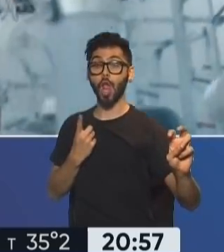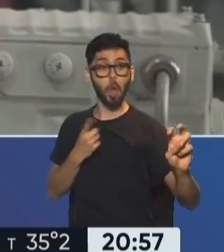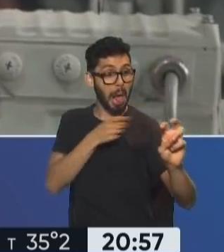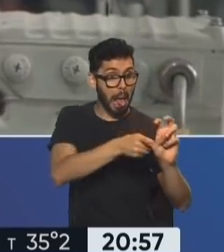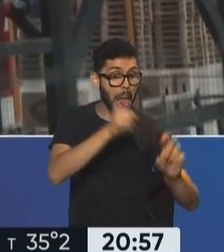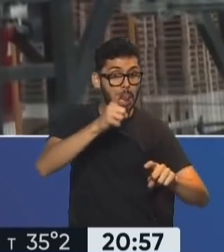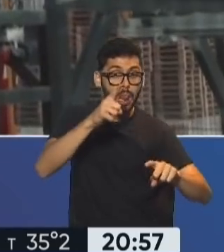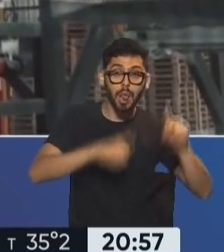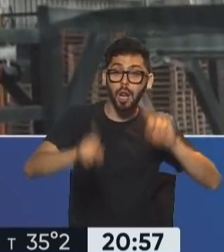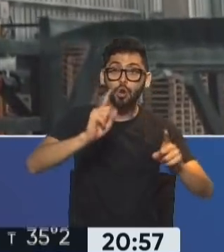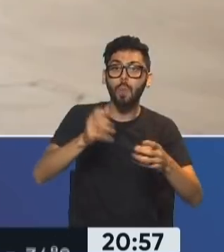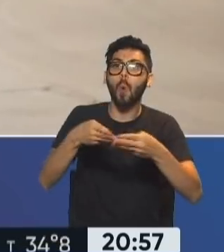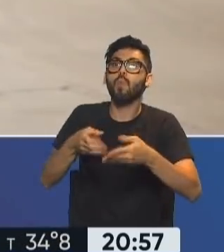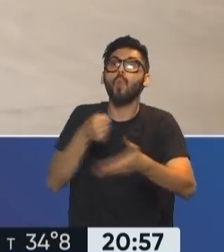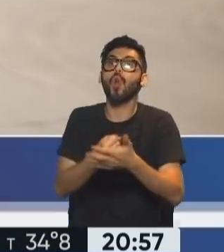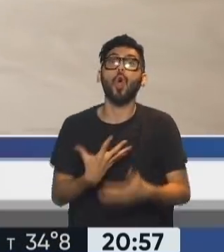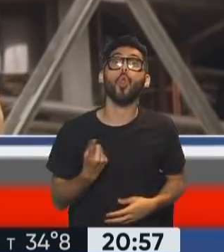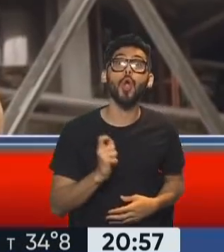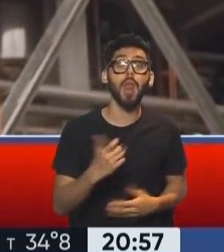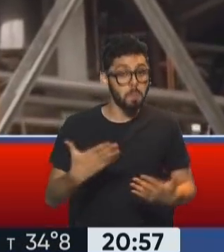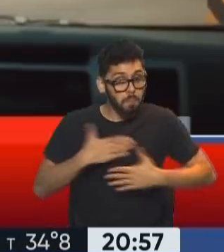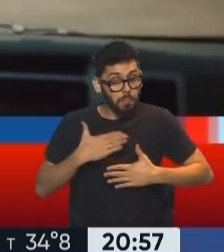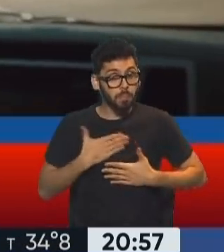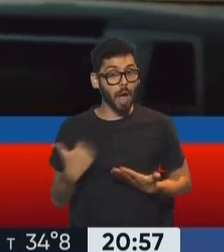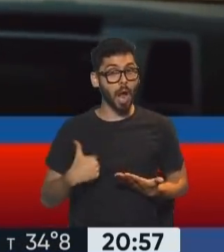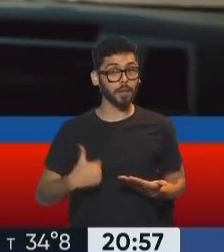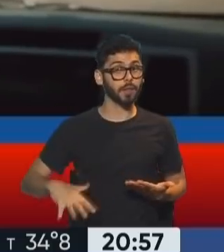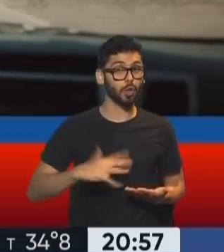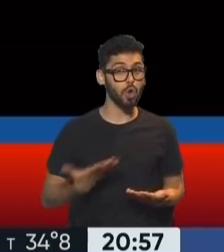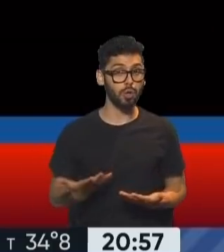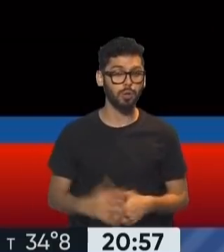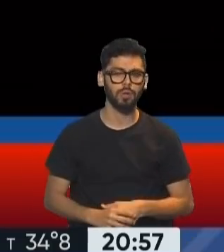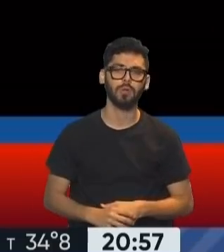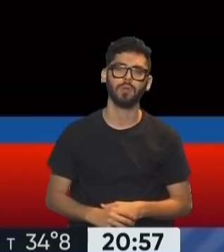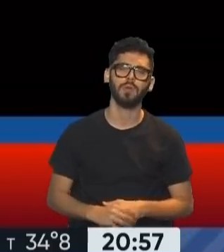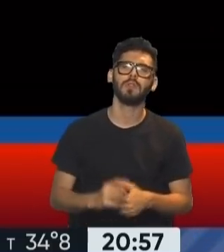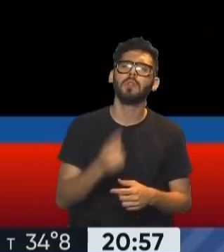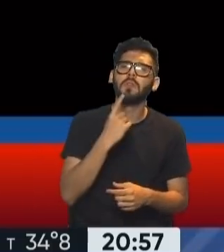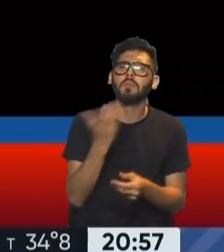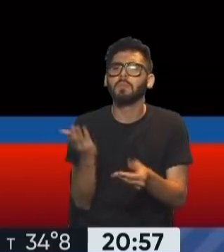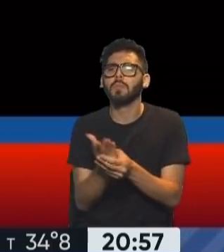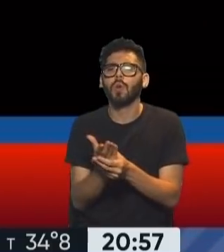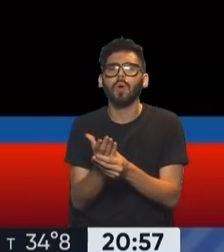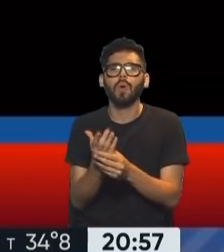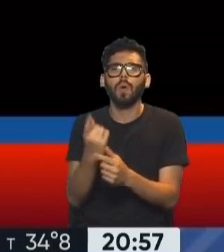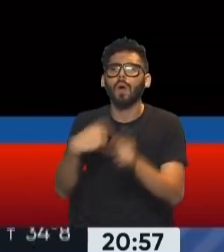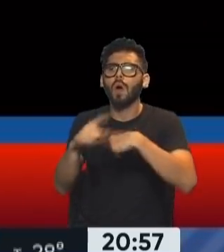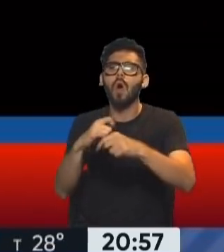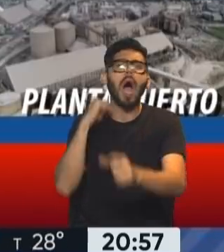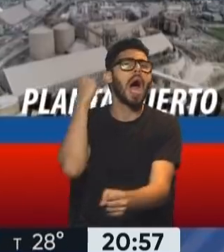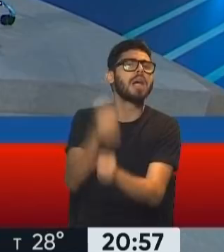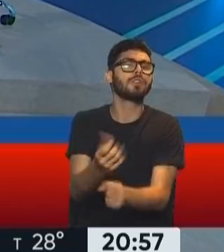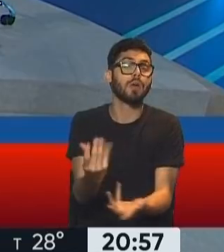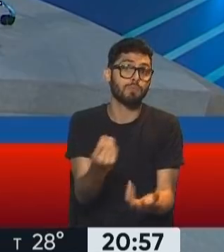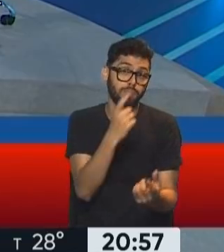de los puertos es el pueblo argentino. Sí, ¿hasta dónde van a llegar las implicaciones de esta causa? Porque entiendo que esto afectó directamente